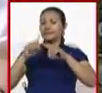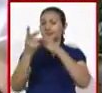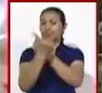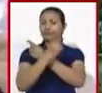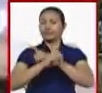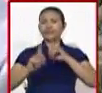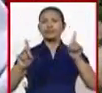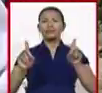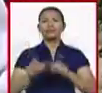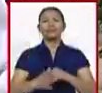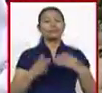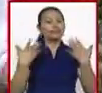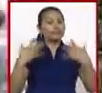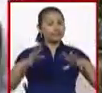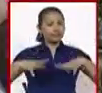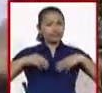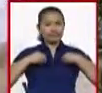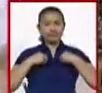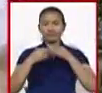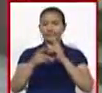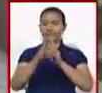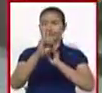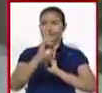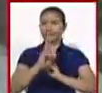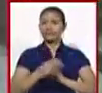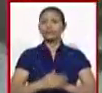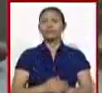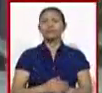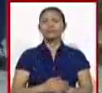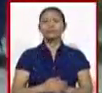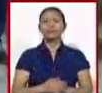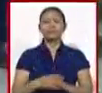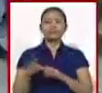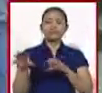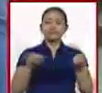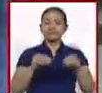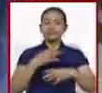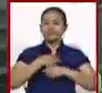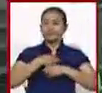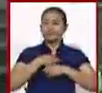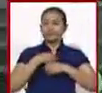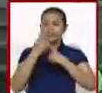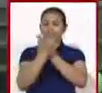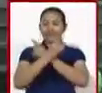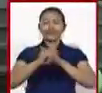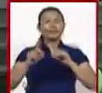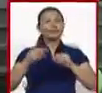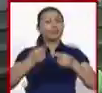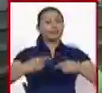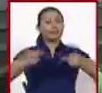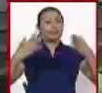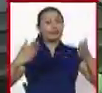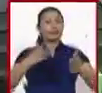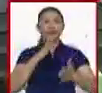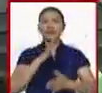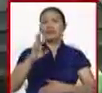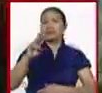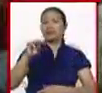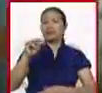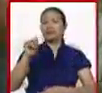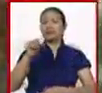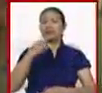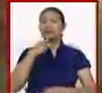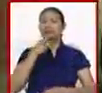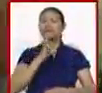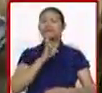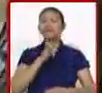es democracia. Tenemos que aceptarla y respetarla. Con respecto a las movilizaciones por la democracia que están haciendo los opositores, el MAS